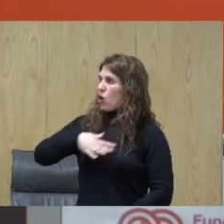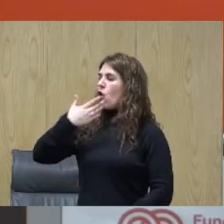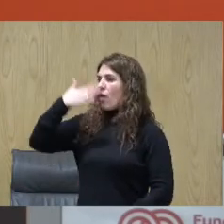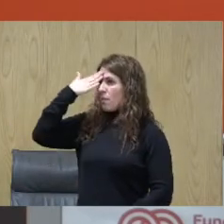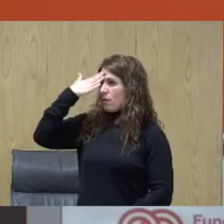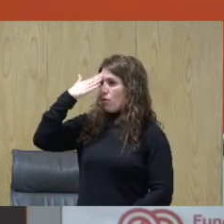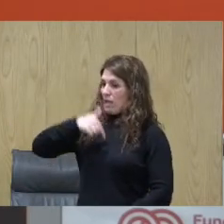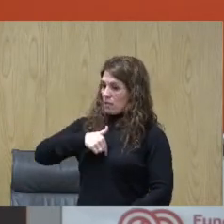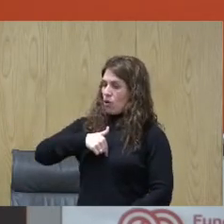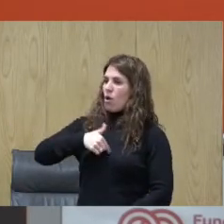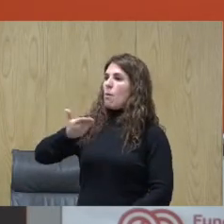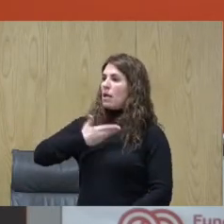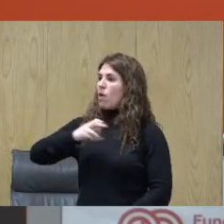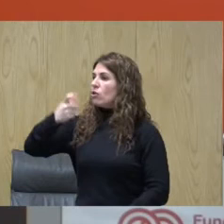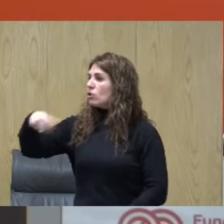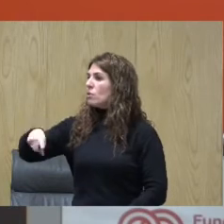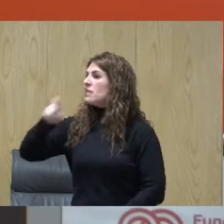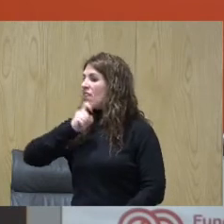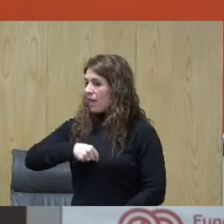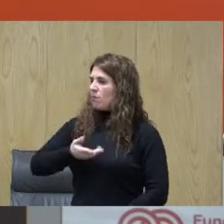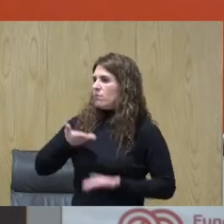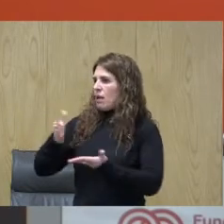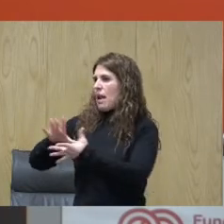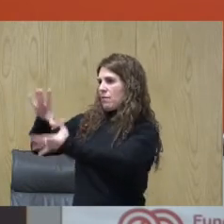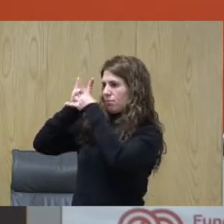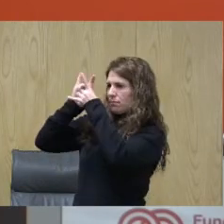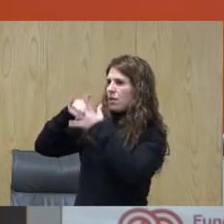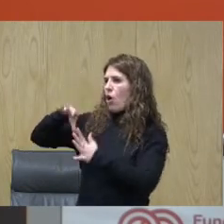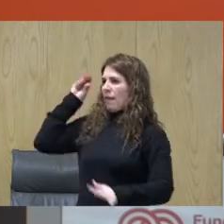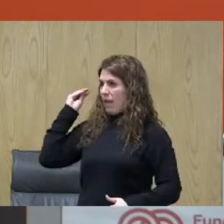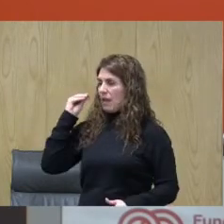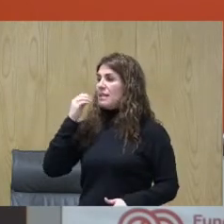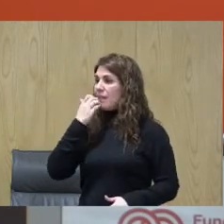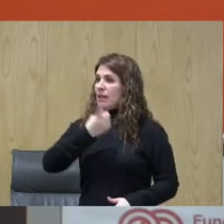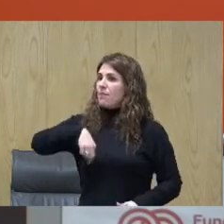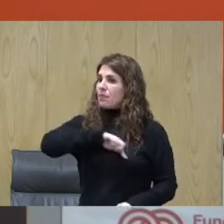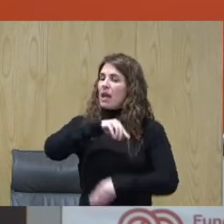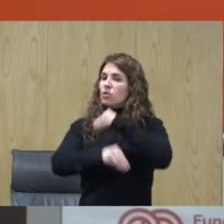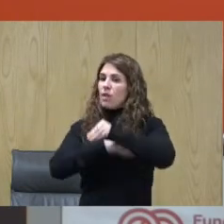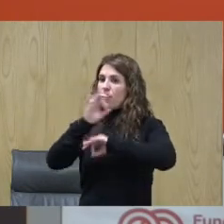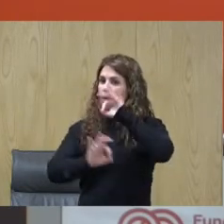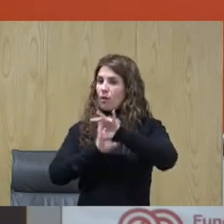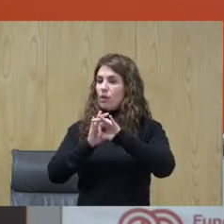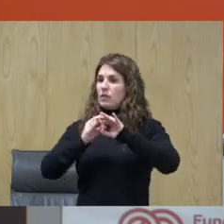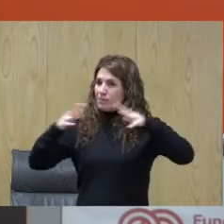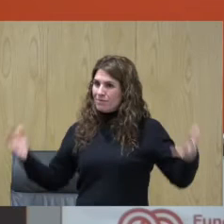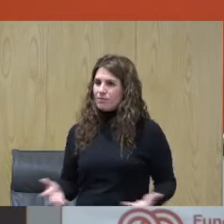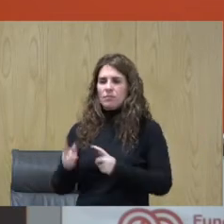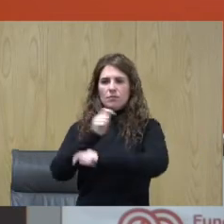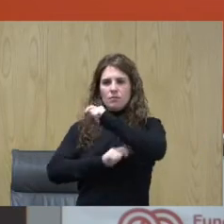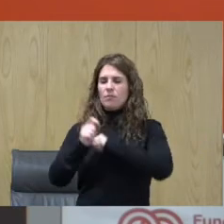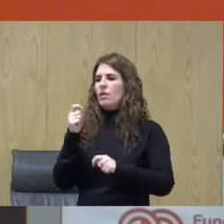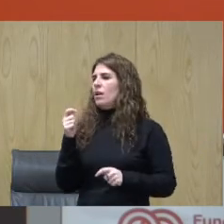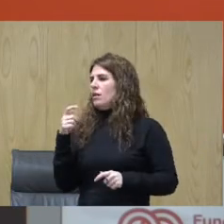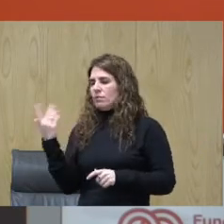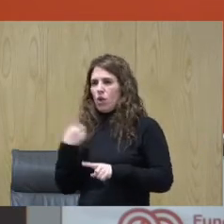más difíciles. Con lo cual yo creo que ahí, yo creo que en la medida en que nuestras asociaciones promovamos experiencias diferentes, cosas